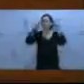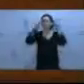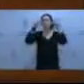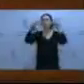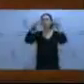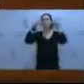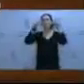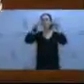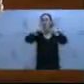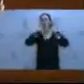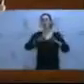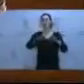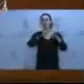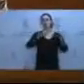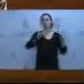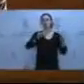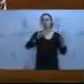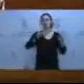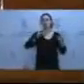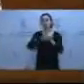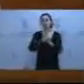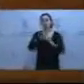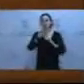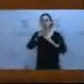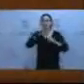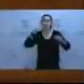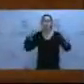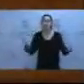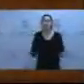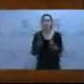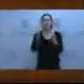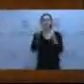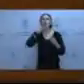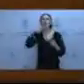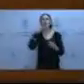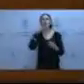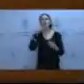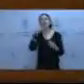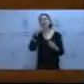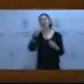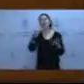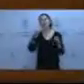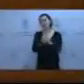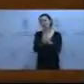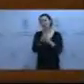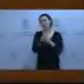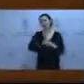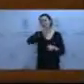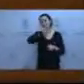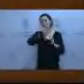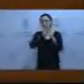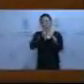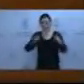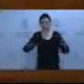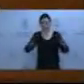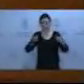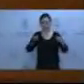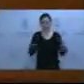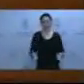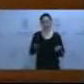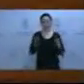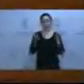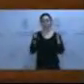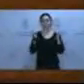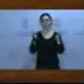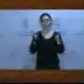que Asturias se rejuveneciese, o al menos no se envejeciese tanto. Y, bueno, tuvimos ahí